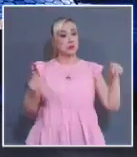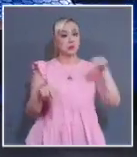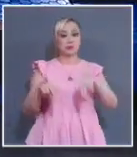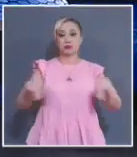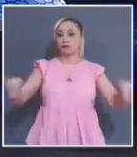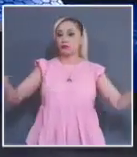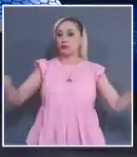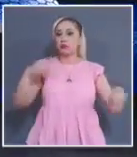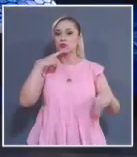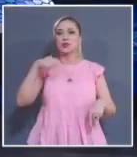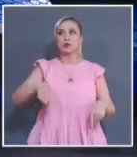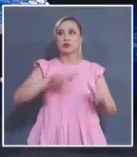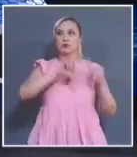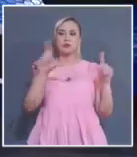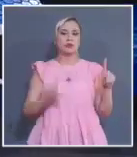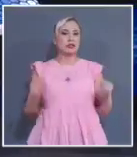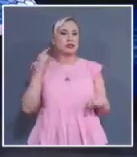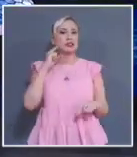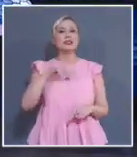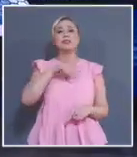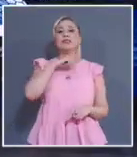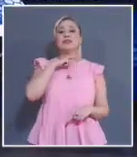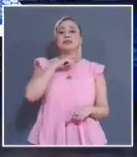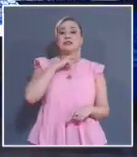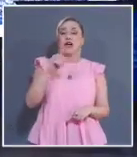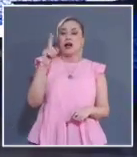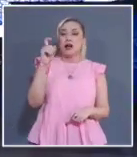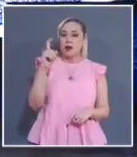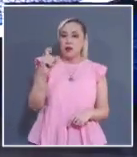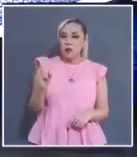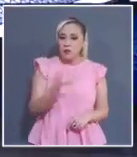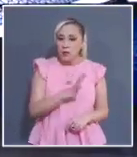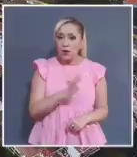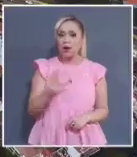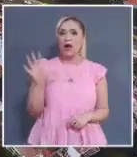crisis ambiental ya está propiciando fuertes temperaturas y escasez de agua.